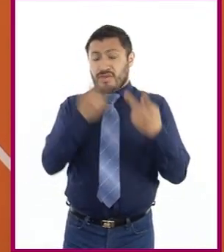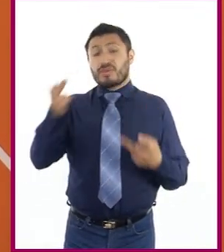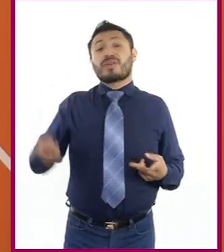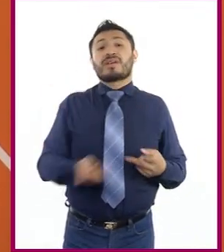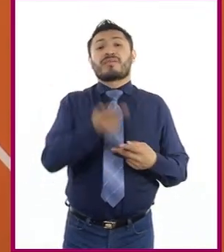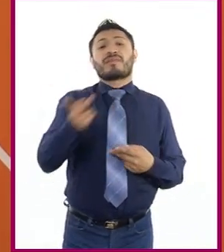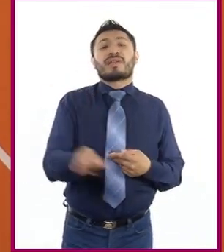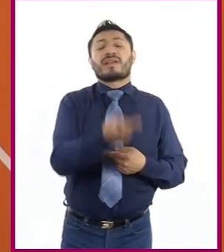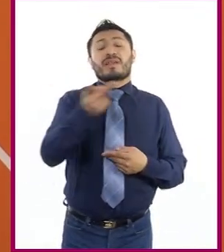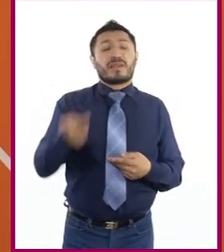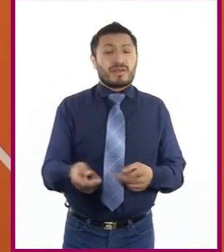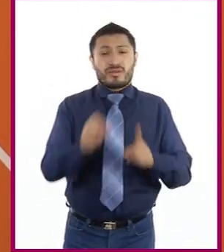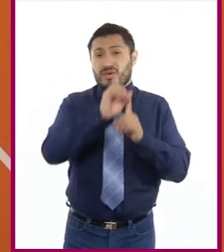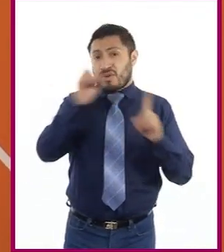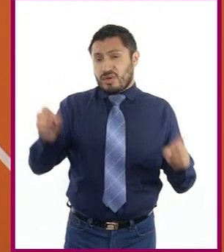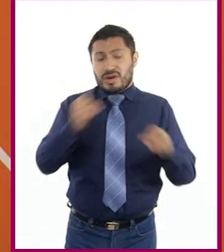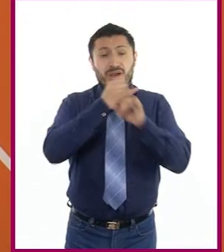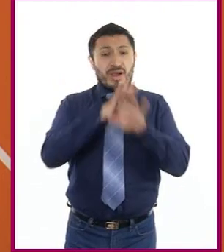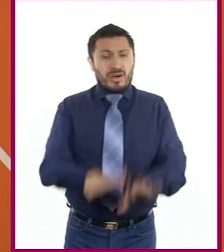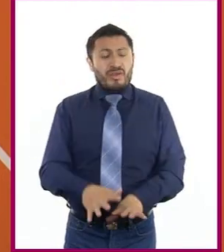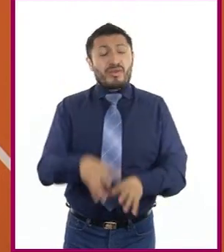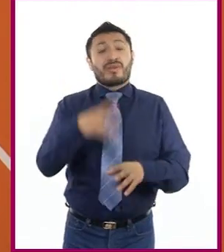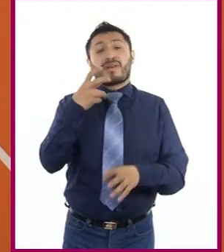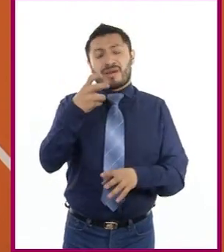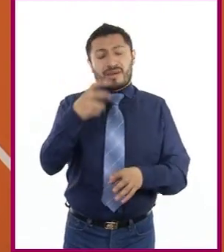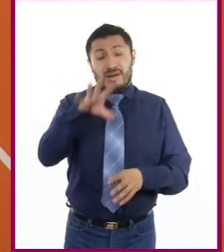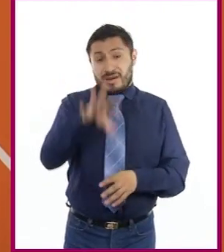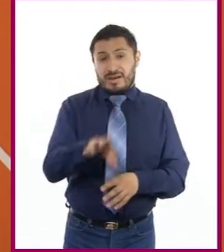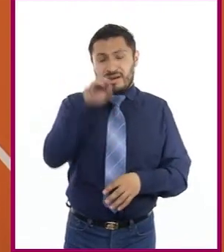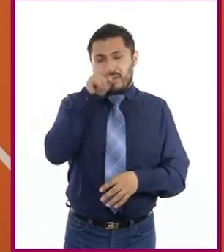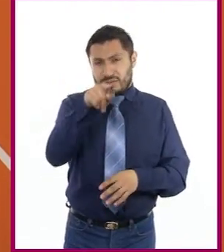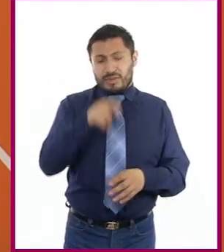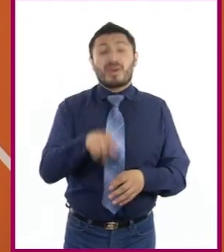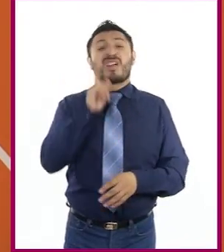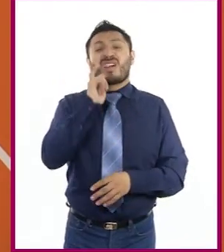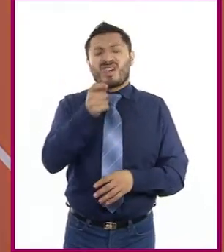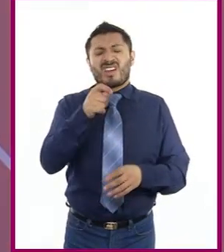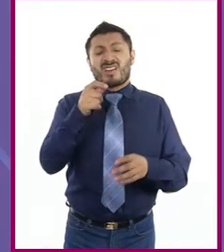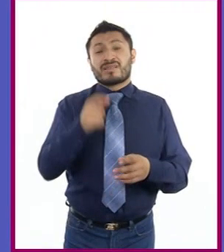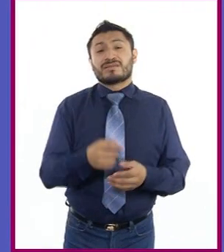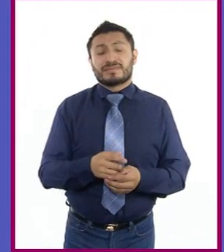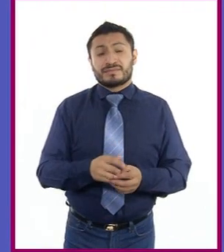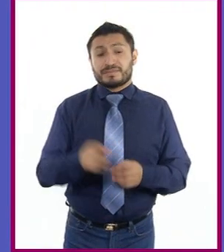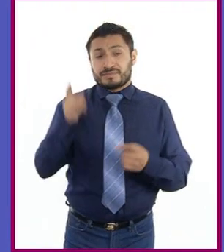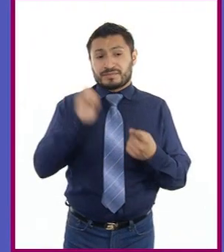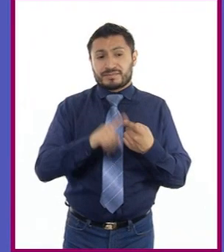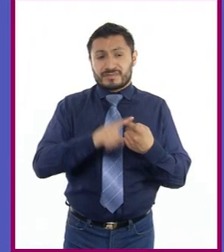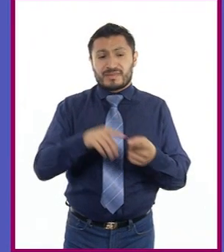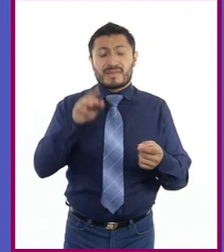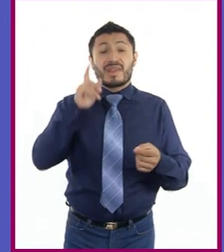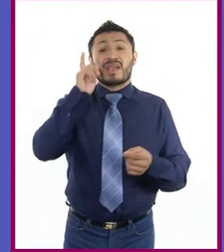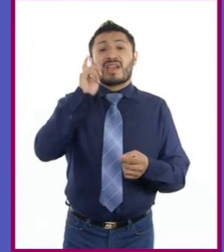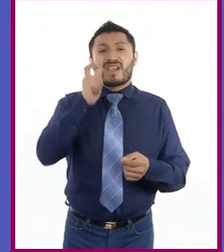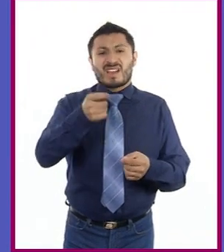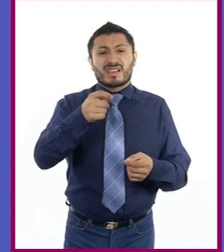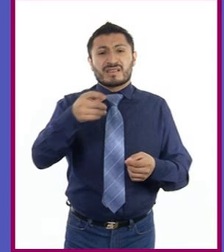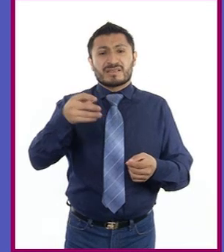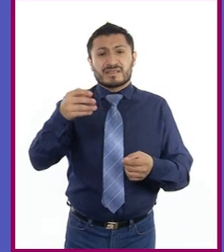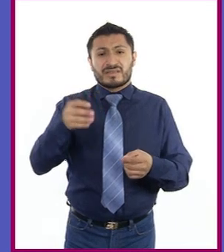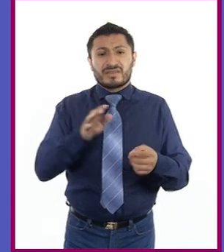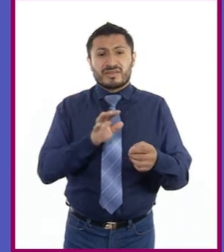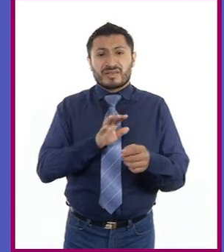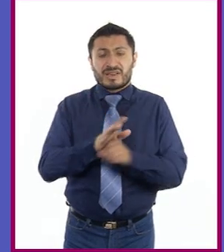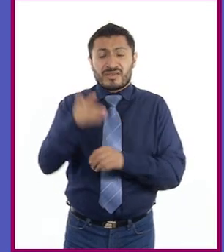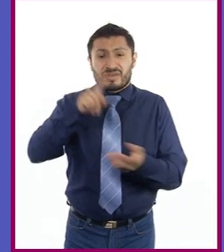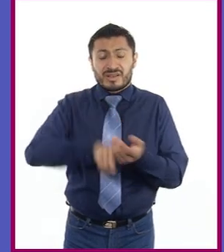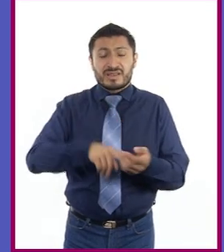a sistematizar y organizar la información de la obra que seleccionaron fueron las siguientes. ¿De qué trata la obra? ¿Cuál